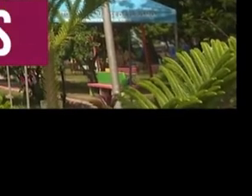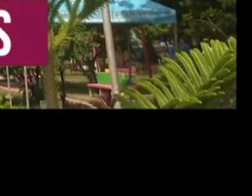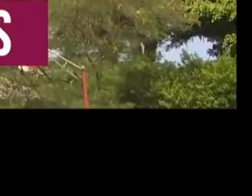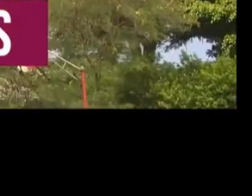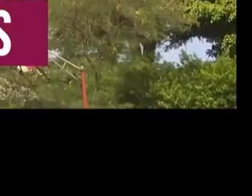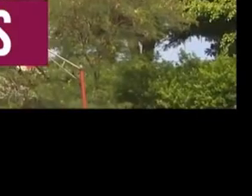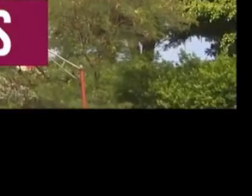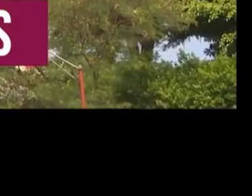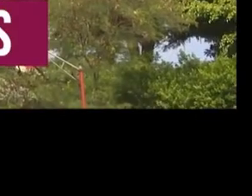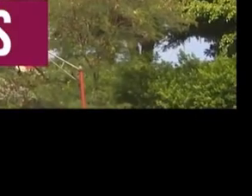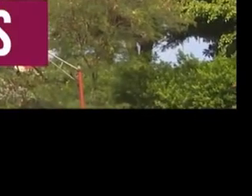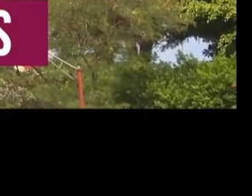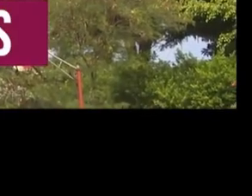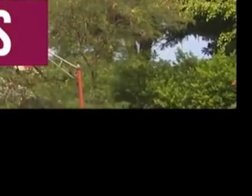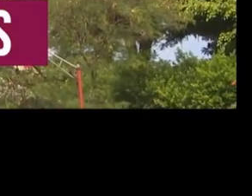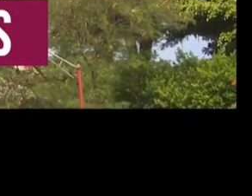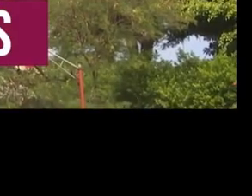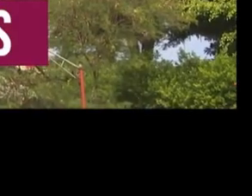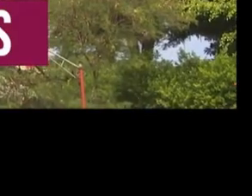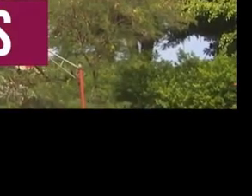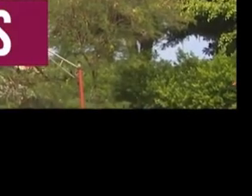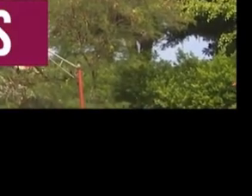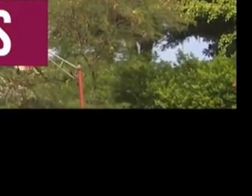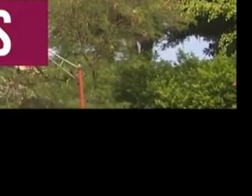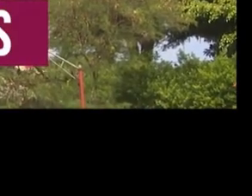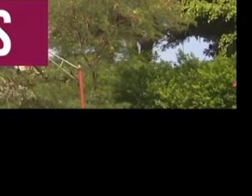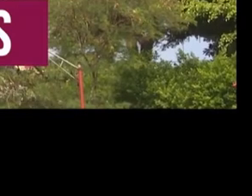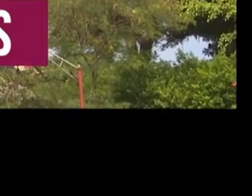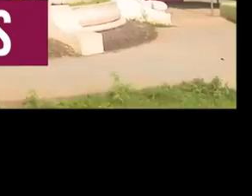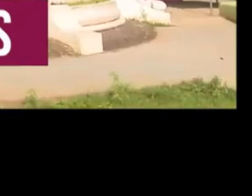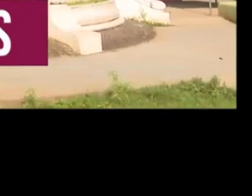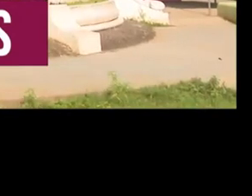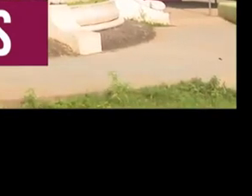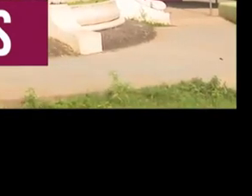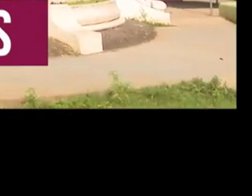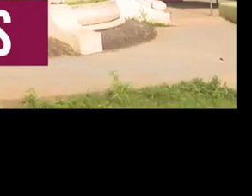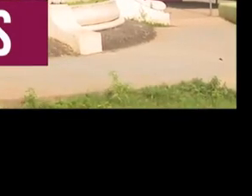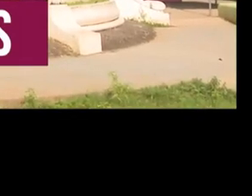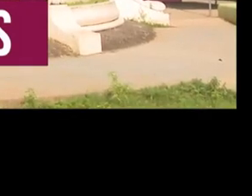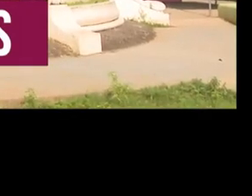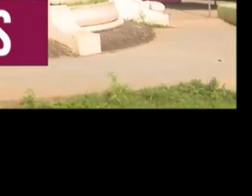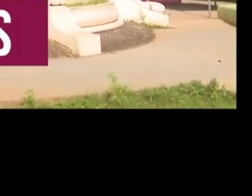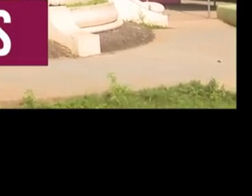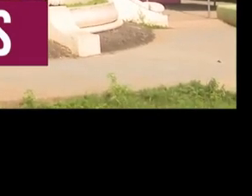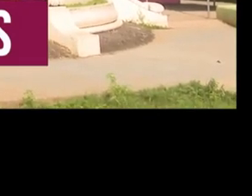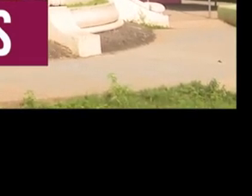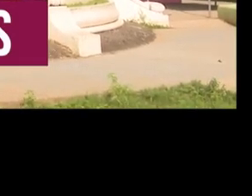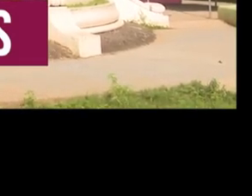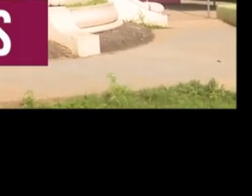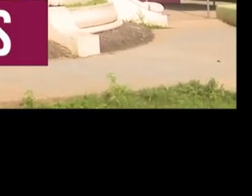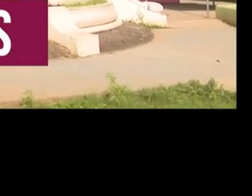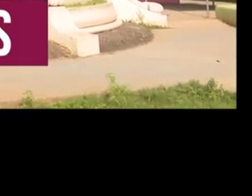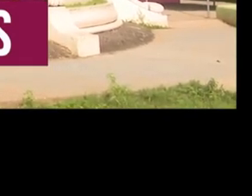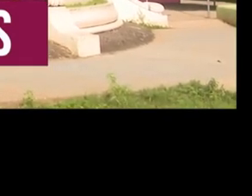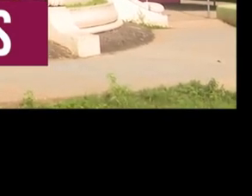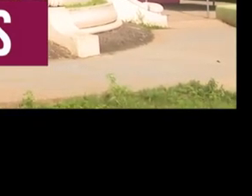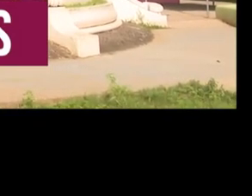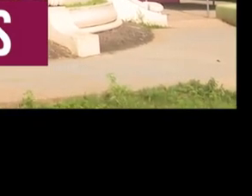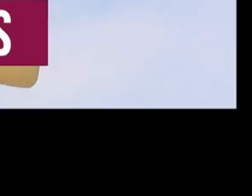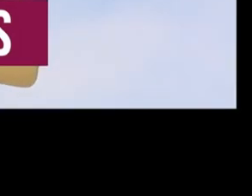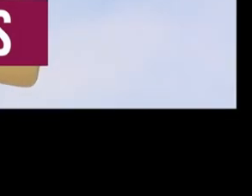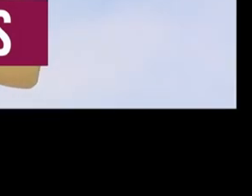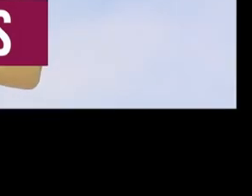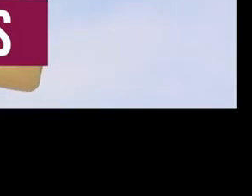mismo de cocona tuve que mismo mejor las aves de hielo el cielo